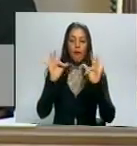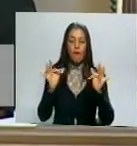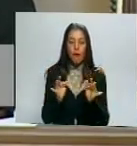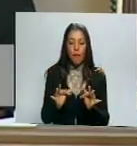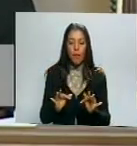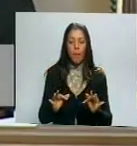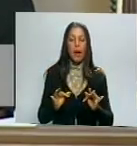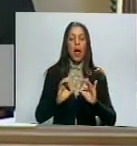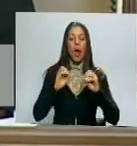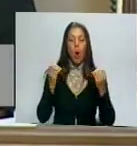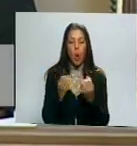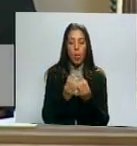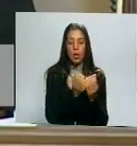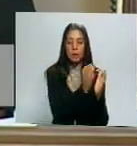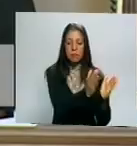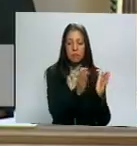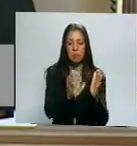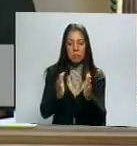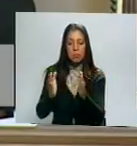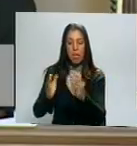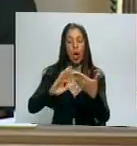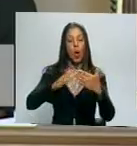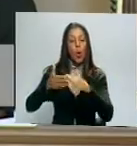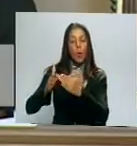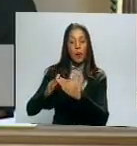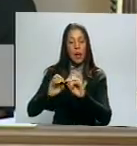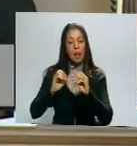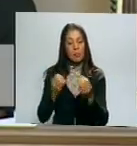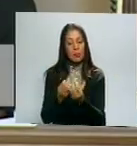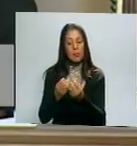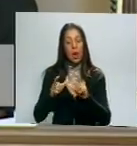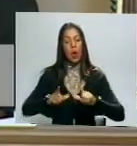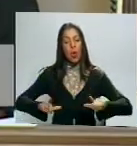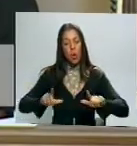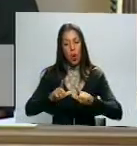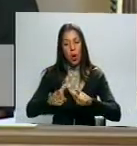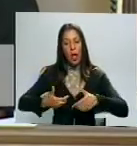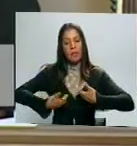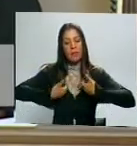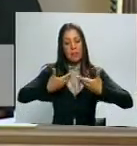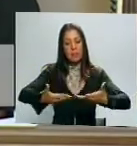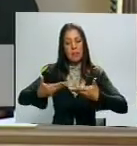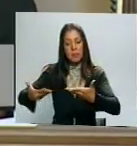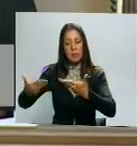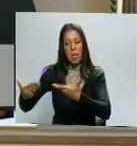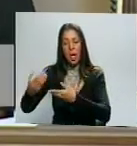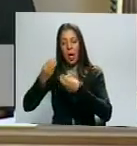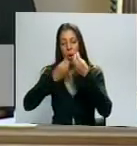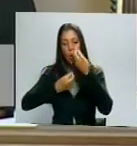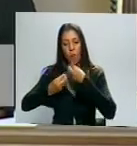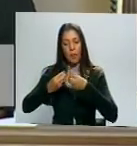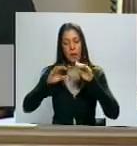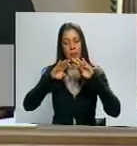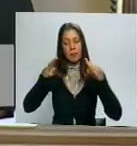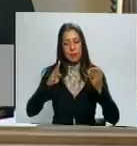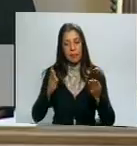organización socioproductiva en las comunidades para el abastecimiento, producción y distribución de alimentos y